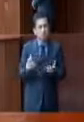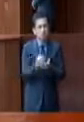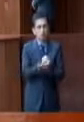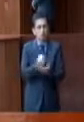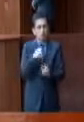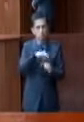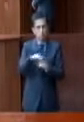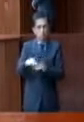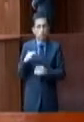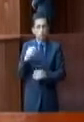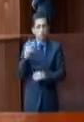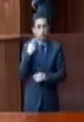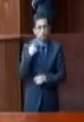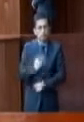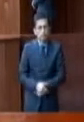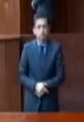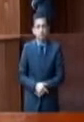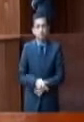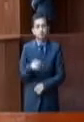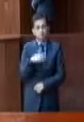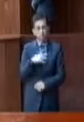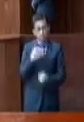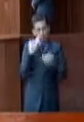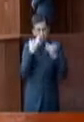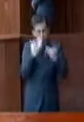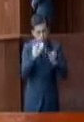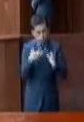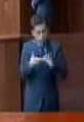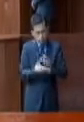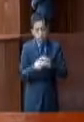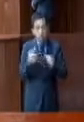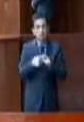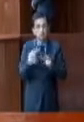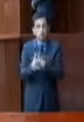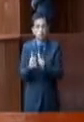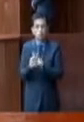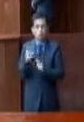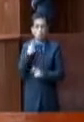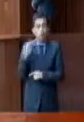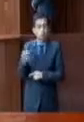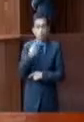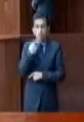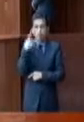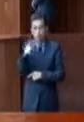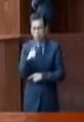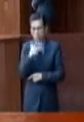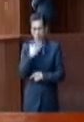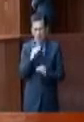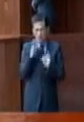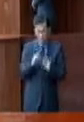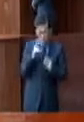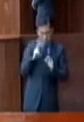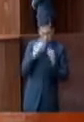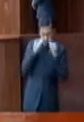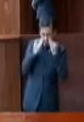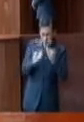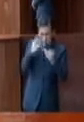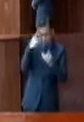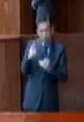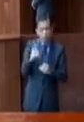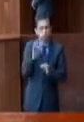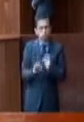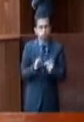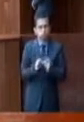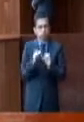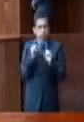de prueba aportados por el partido denunciante no se desprende la certeza precisión y pluralidad indiciaria necesaria